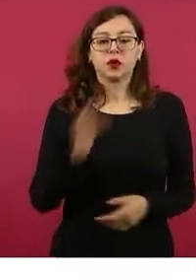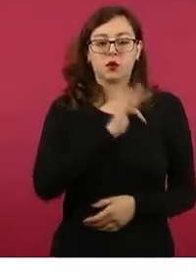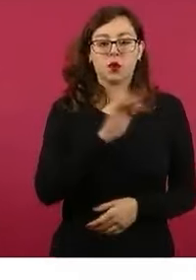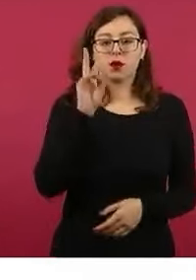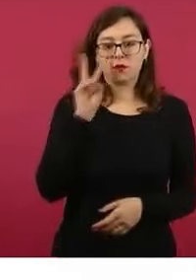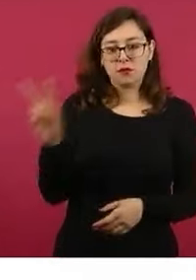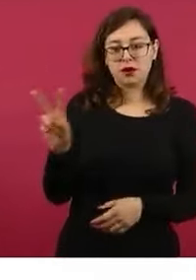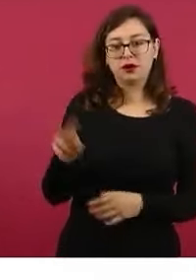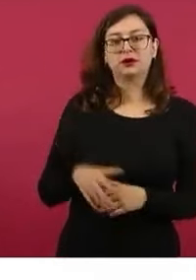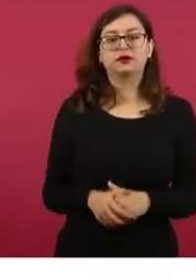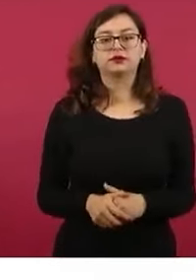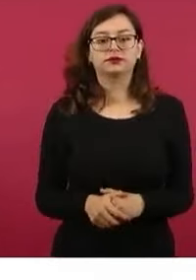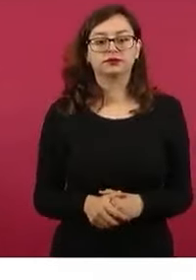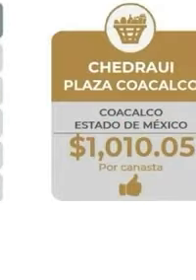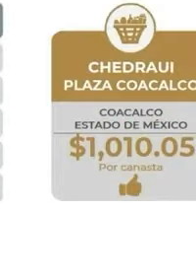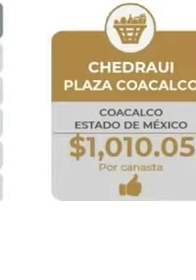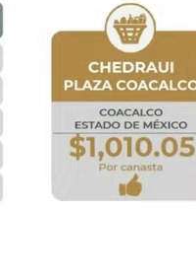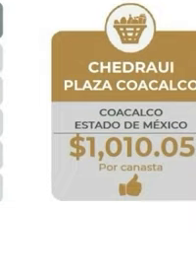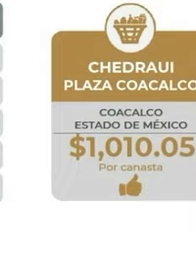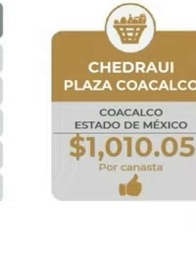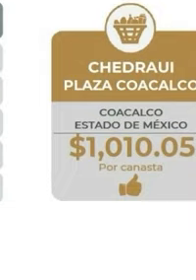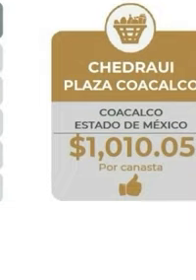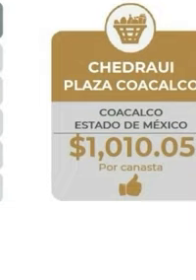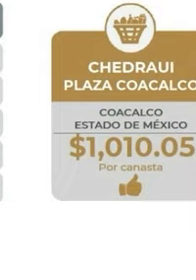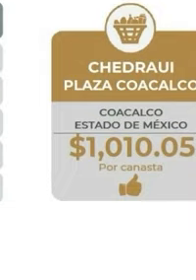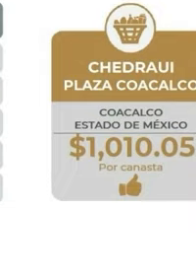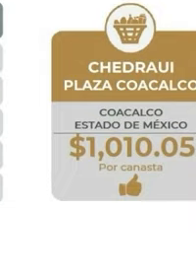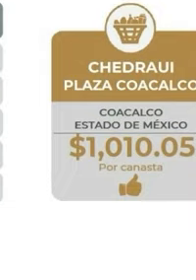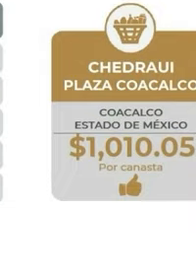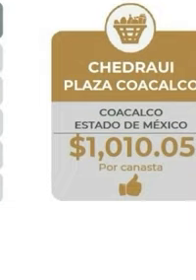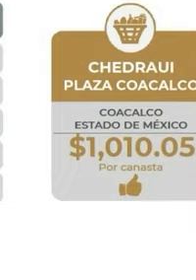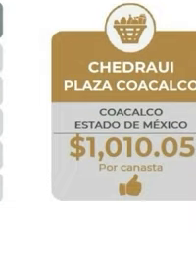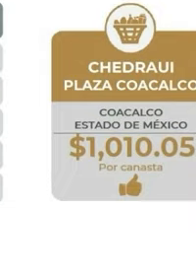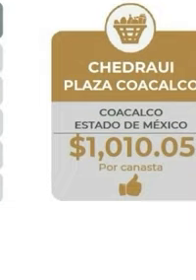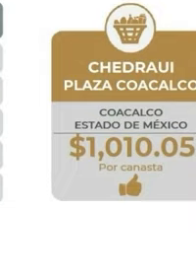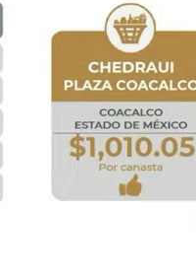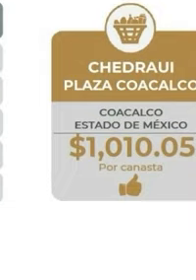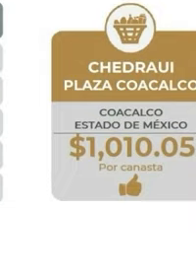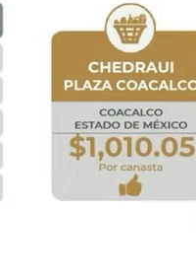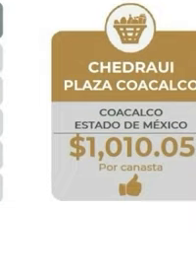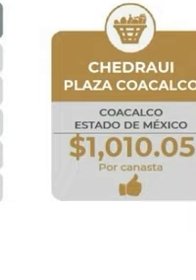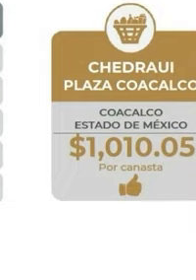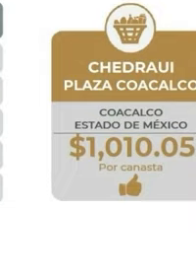HEB en León, Guanajuato, que esta canasta la tiene en